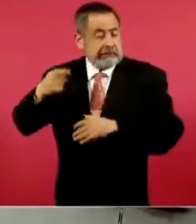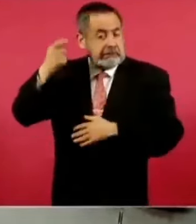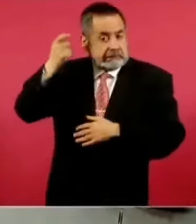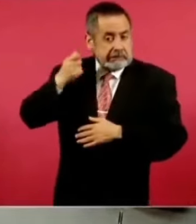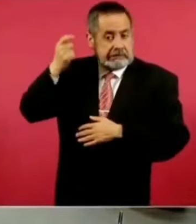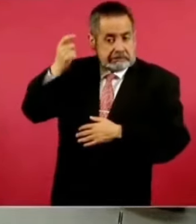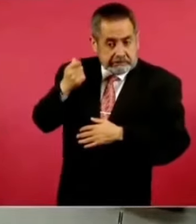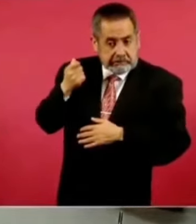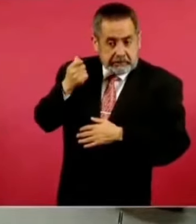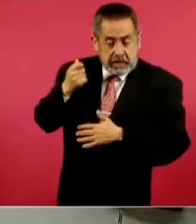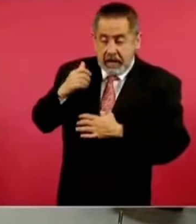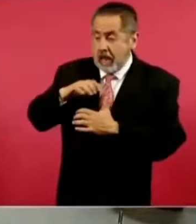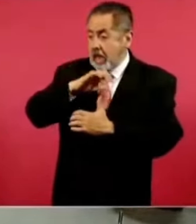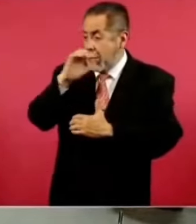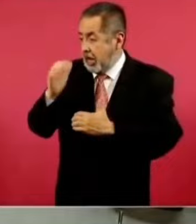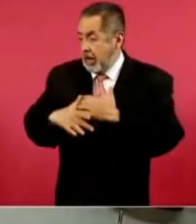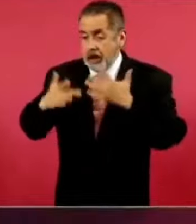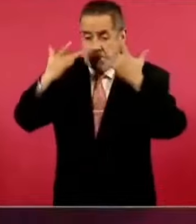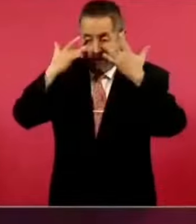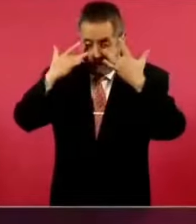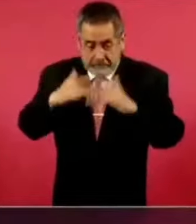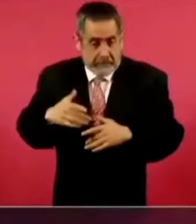y reciba